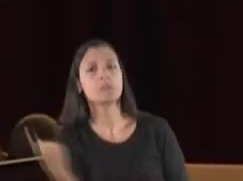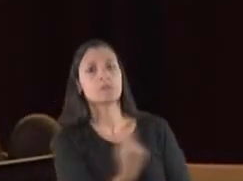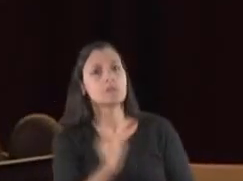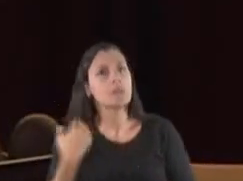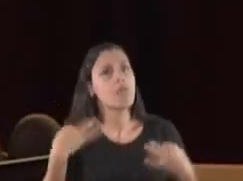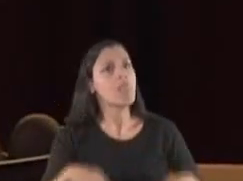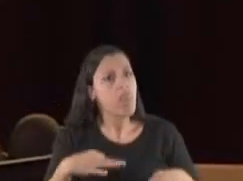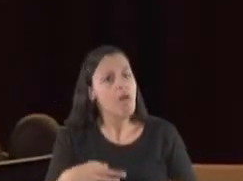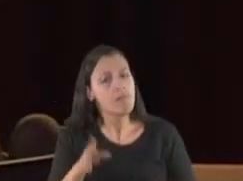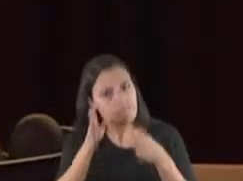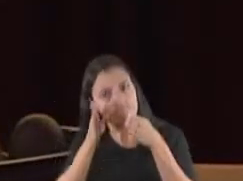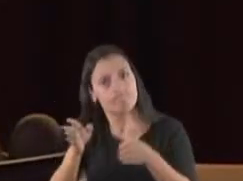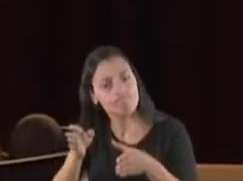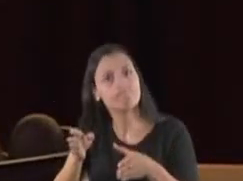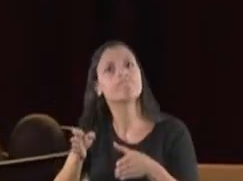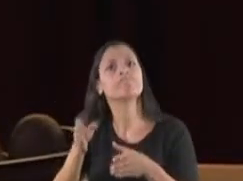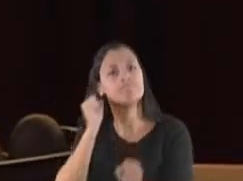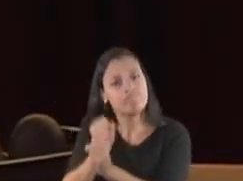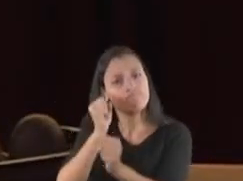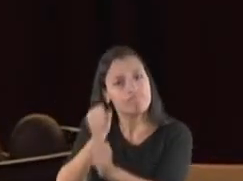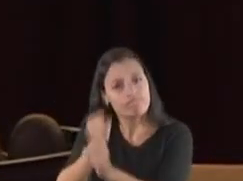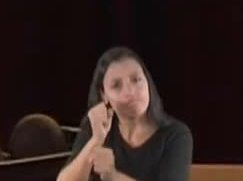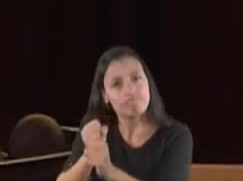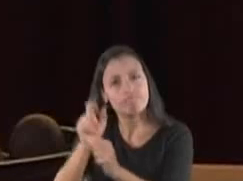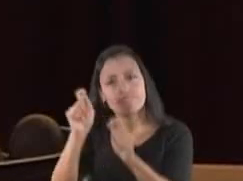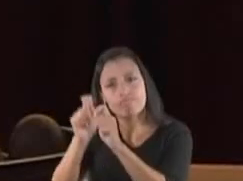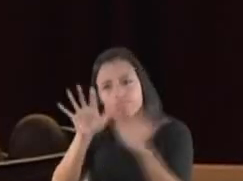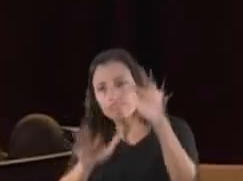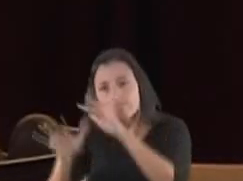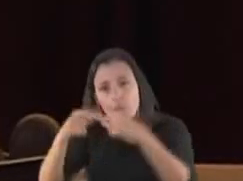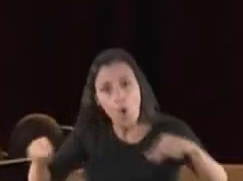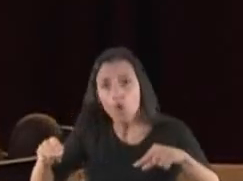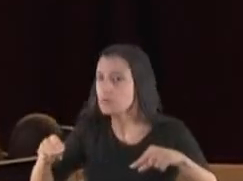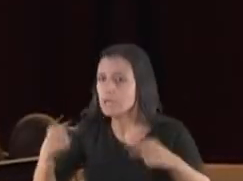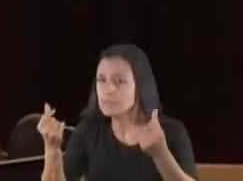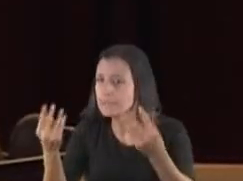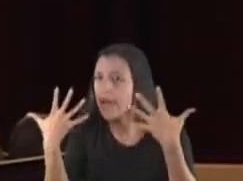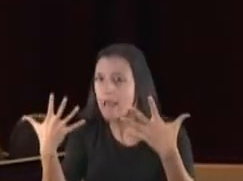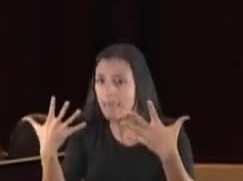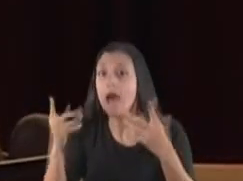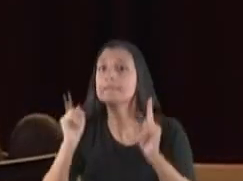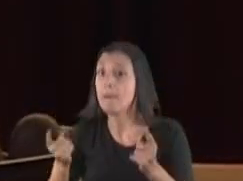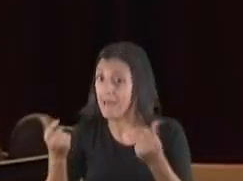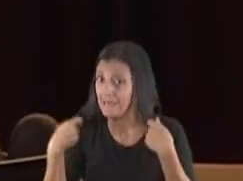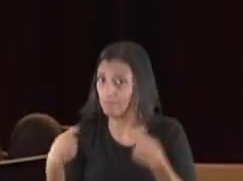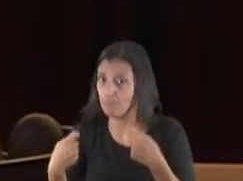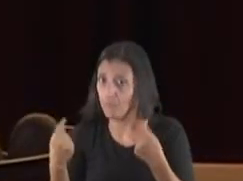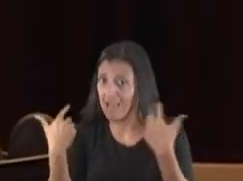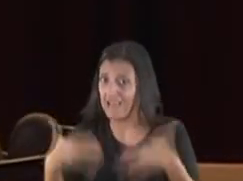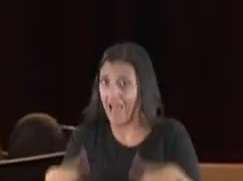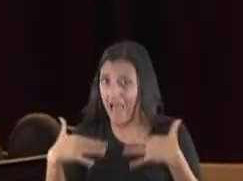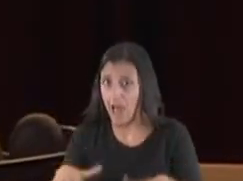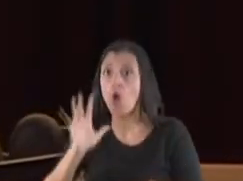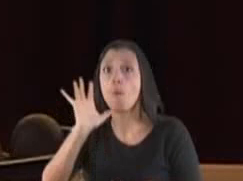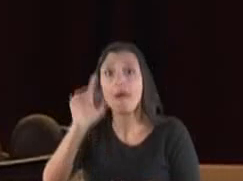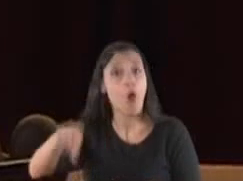a emprendimientos arquitectónicos, de ingeniería de mucha calidad y muy costosos. Pero que